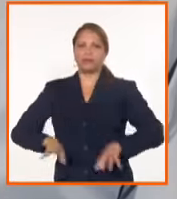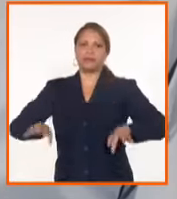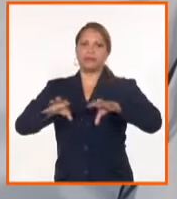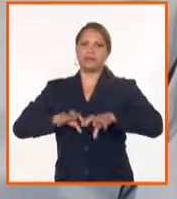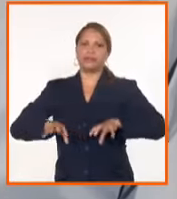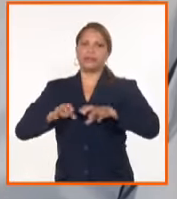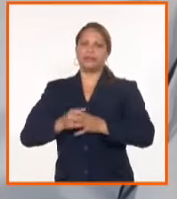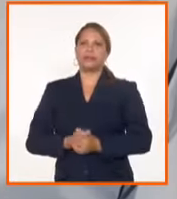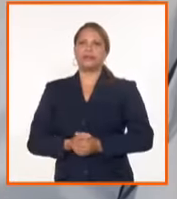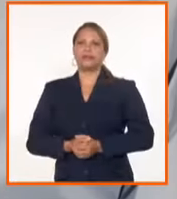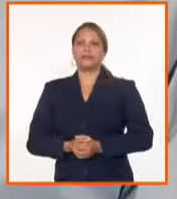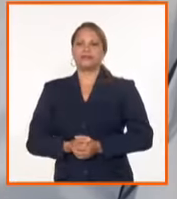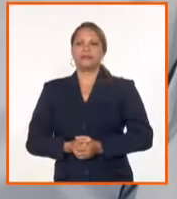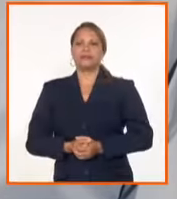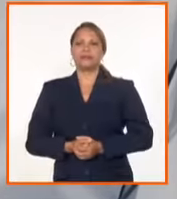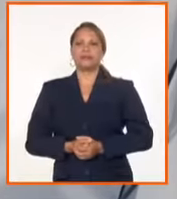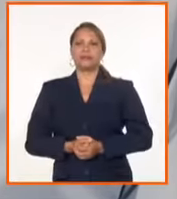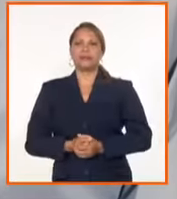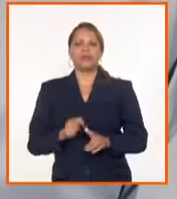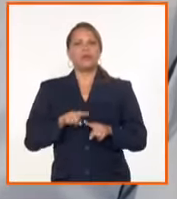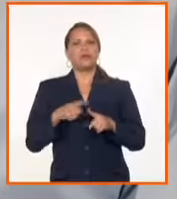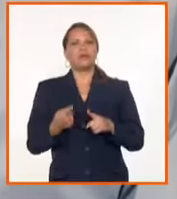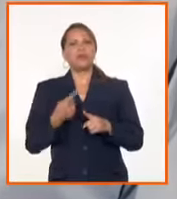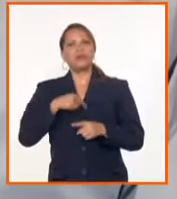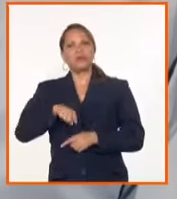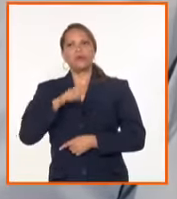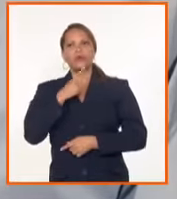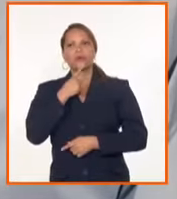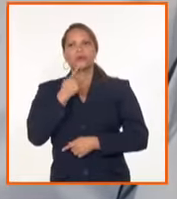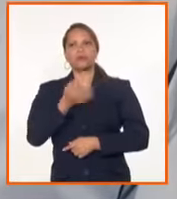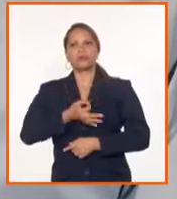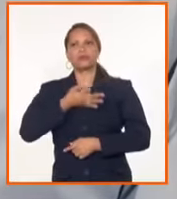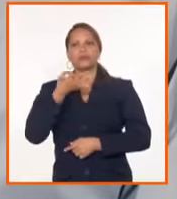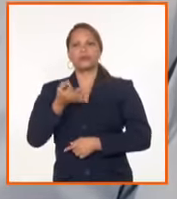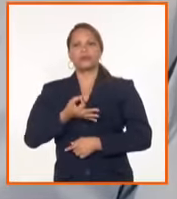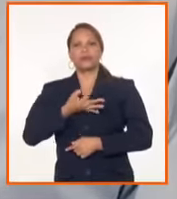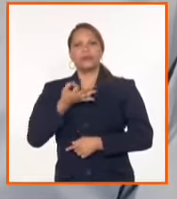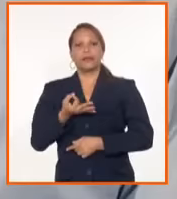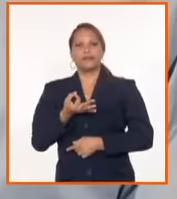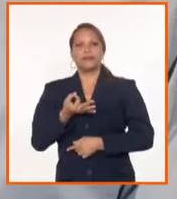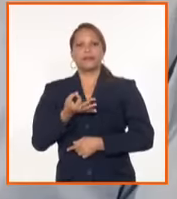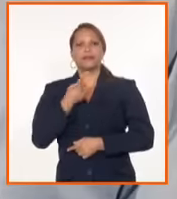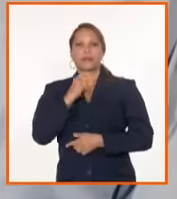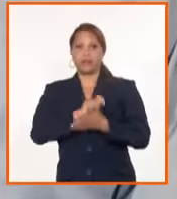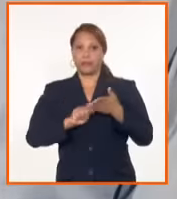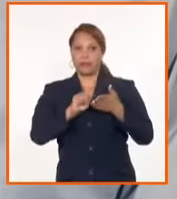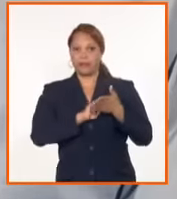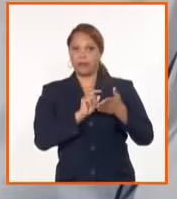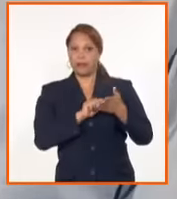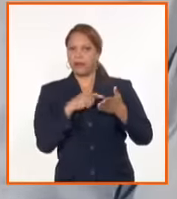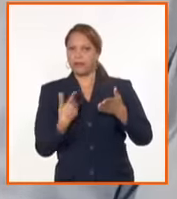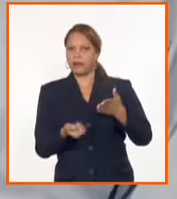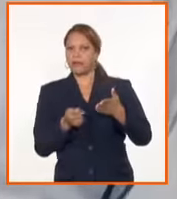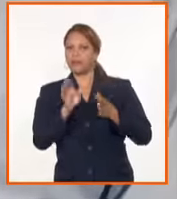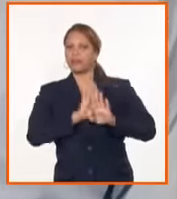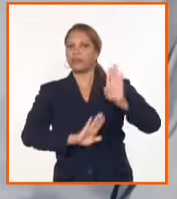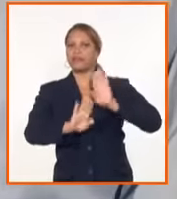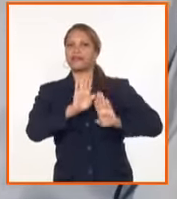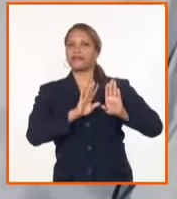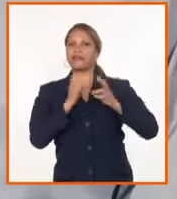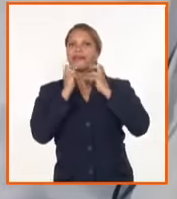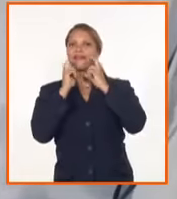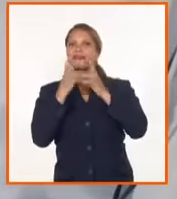que la que estamos viviendo. Y por eso aprovecho cada minuto de trabajo. En esa planificación tengo que defender también mi vida